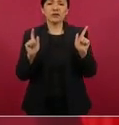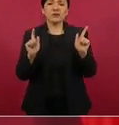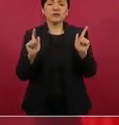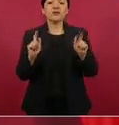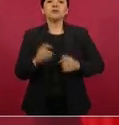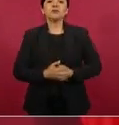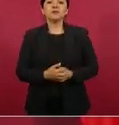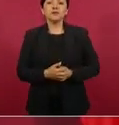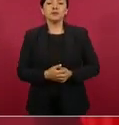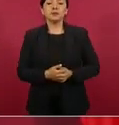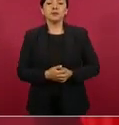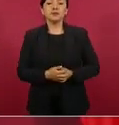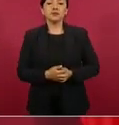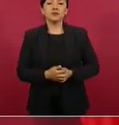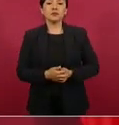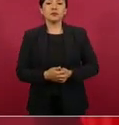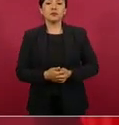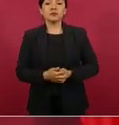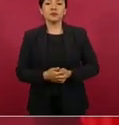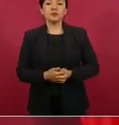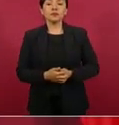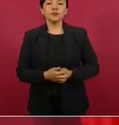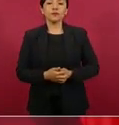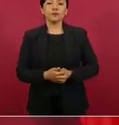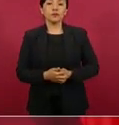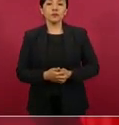tuvieron la arrogancia